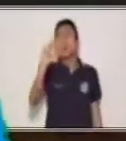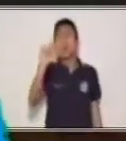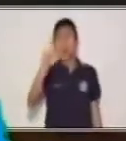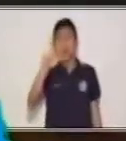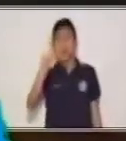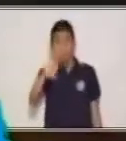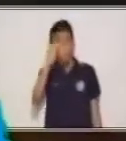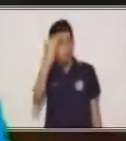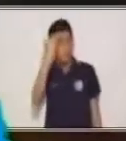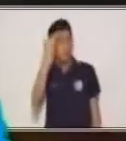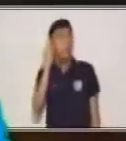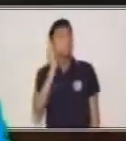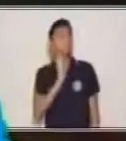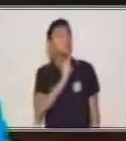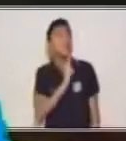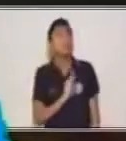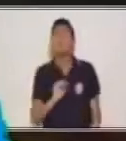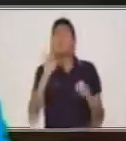puede variar.